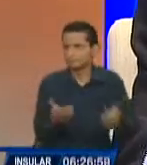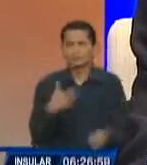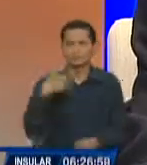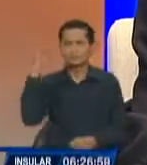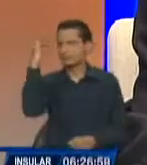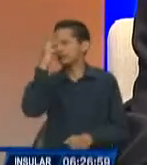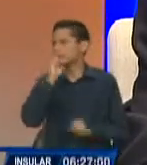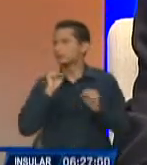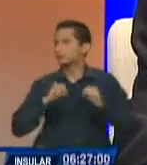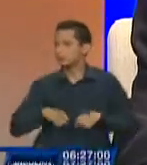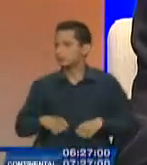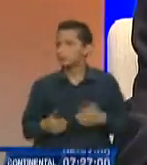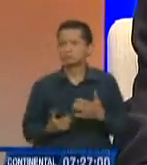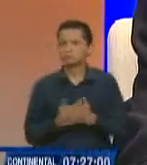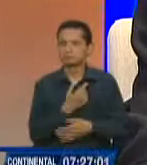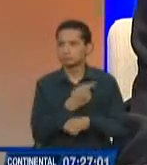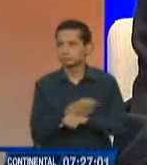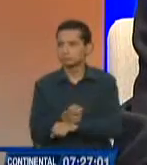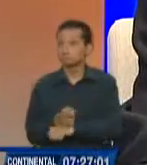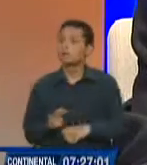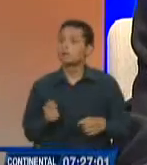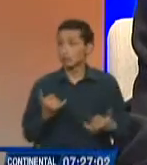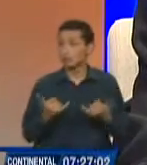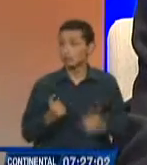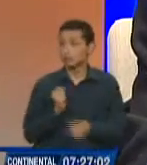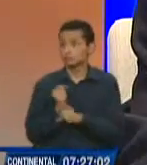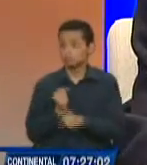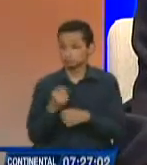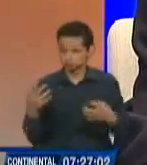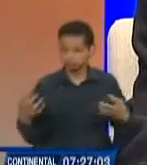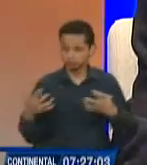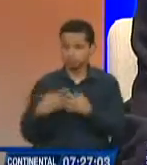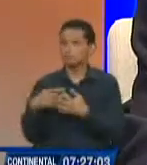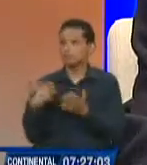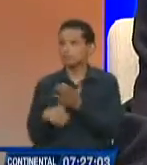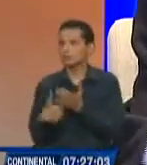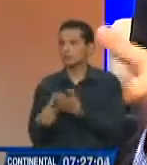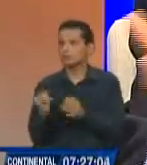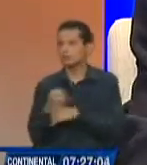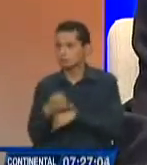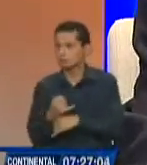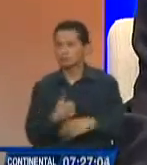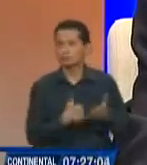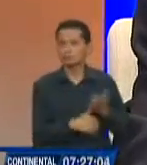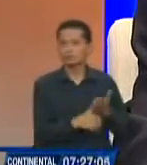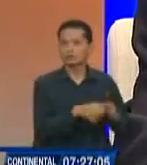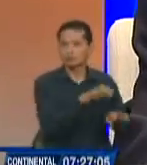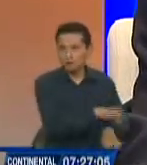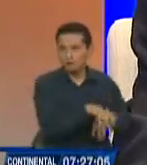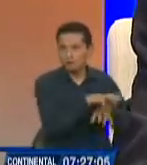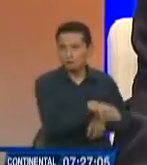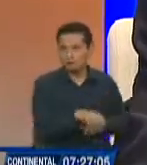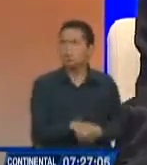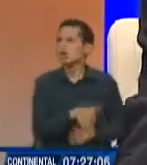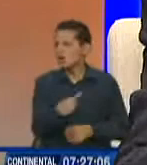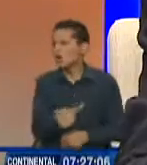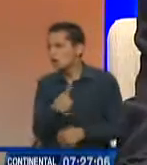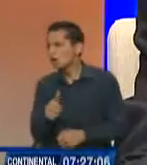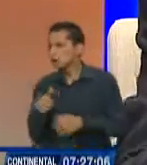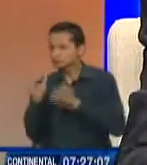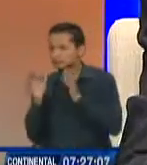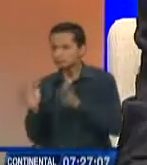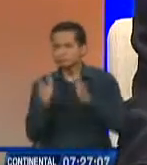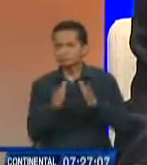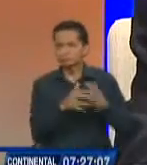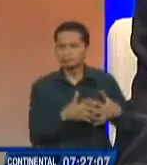puntos positivos, puntos negativos. Hemos trabajado muy de cerca con el Ministerio de Industrias, con el Ministerio de Cultura, como lo decía, con otras instituciones, para continuar